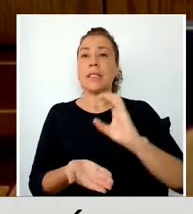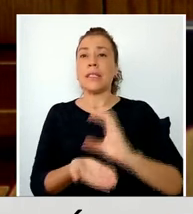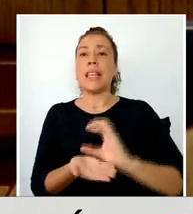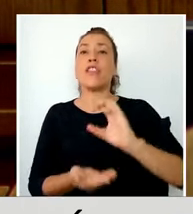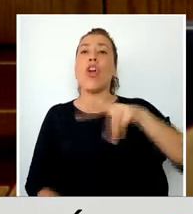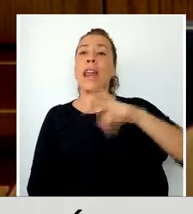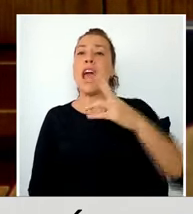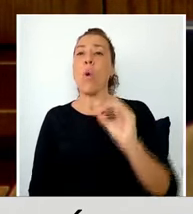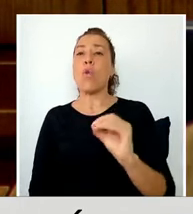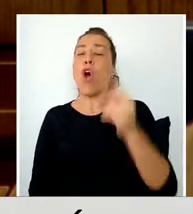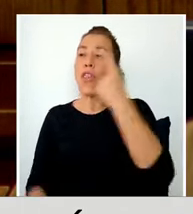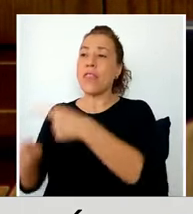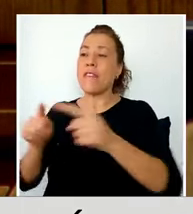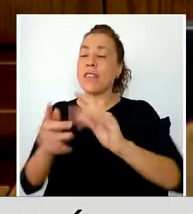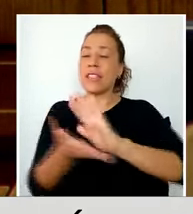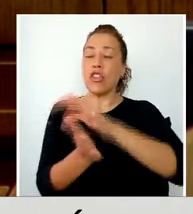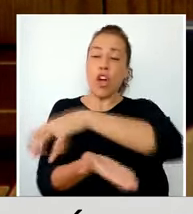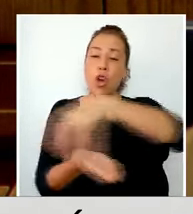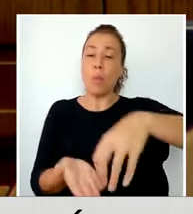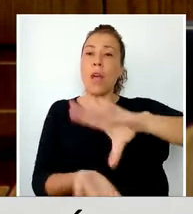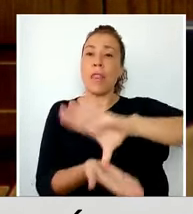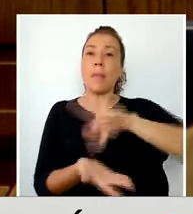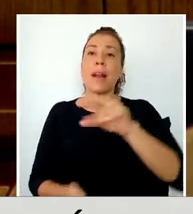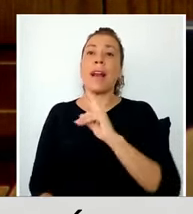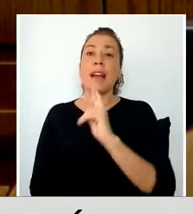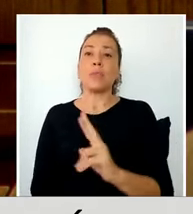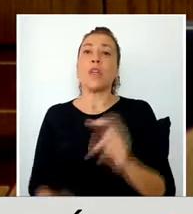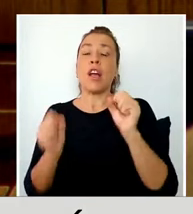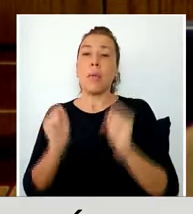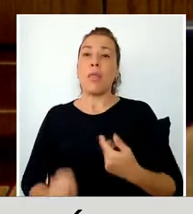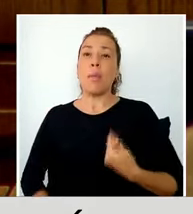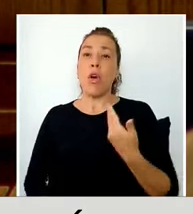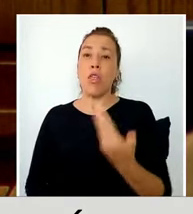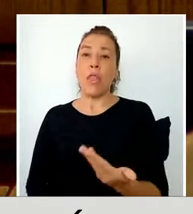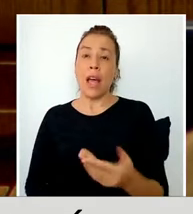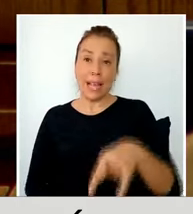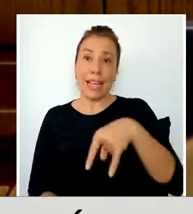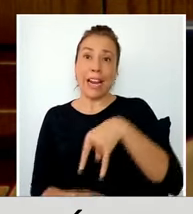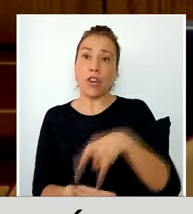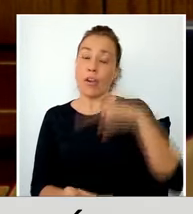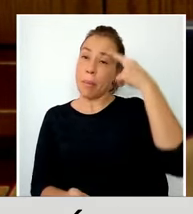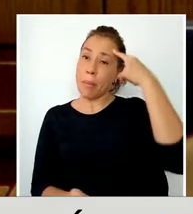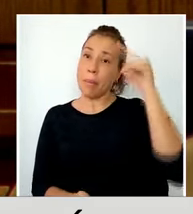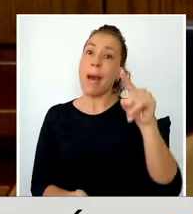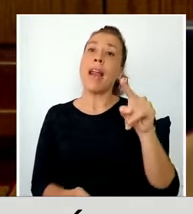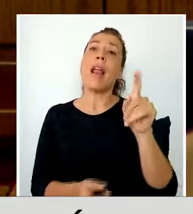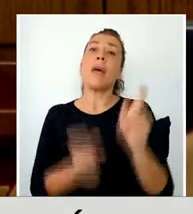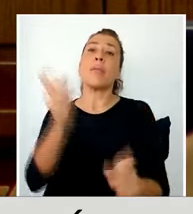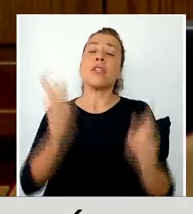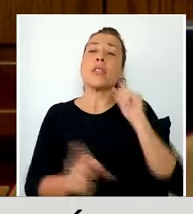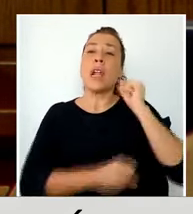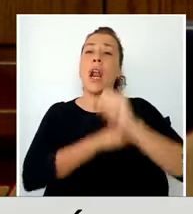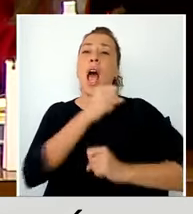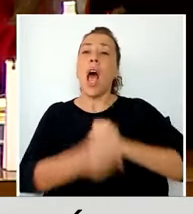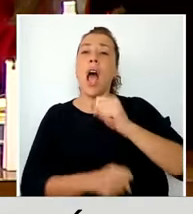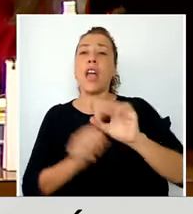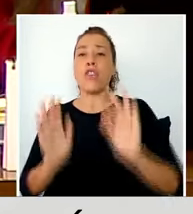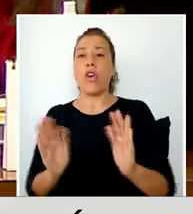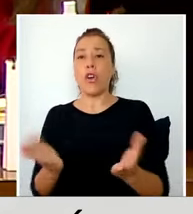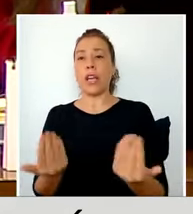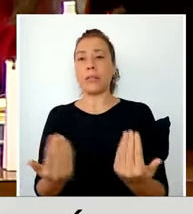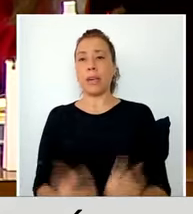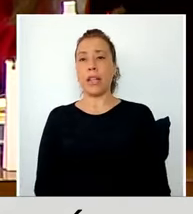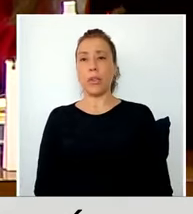todas las comunas del país es la respuesta que podemos entregar como parlamento a quienes llevan décadas esperando Muchas gracias presidente